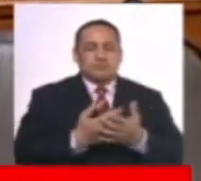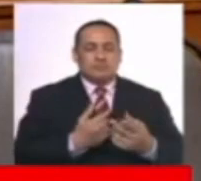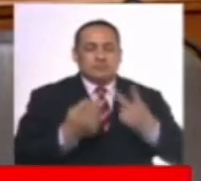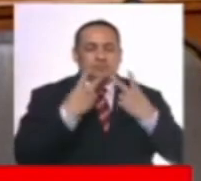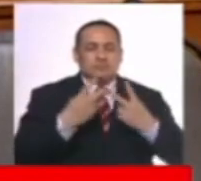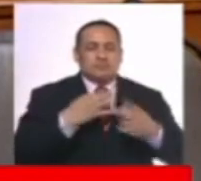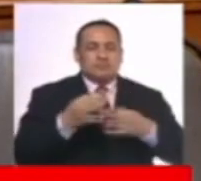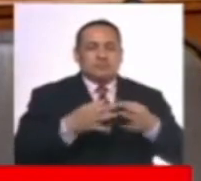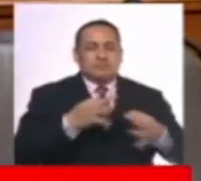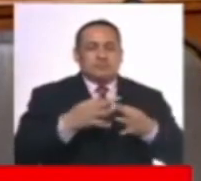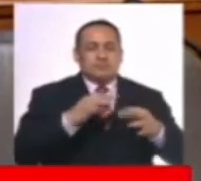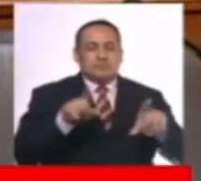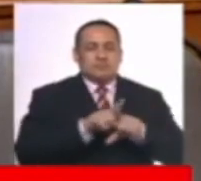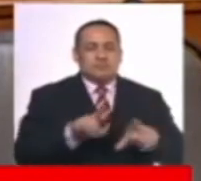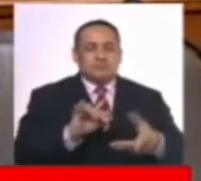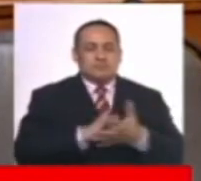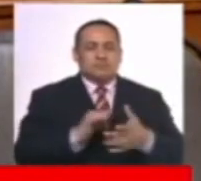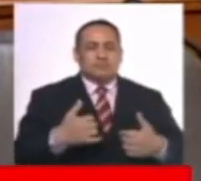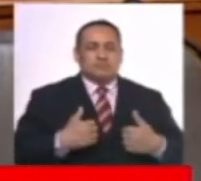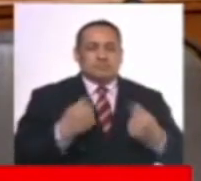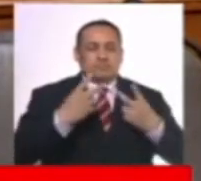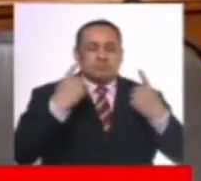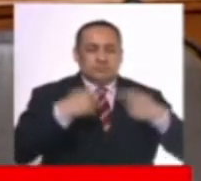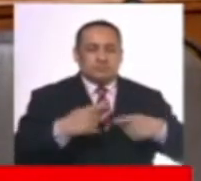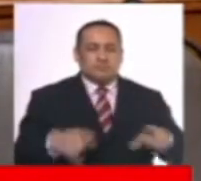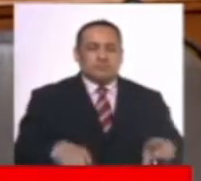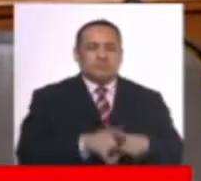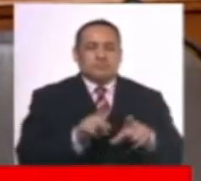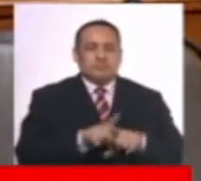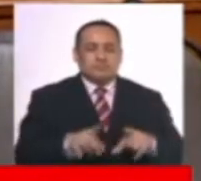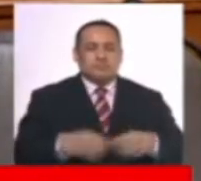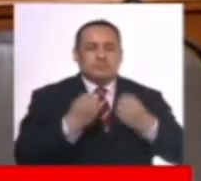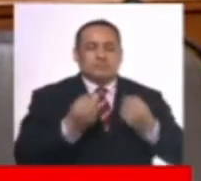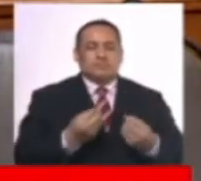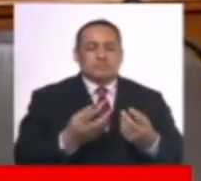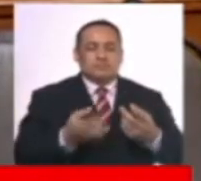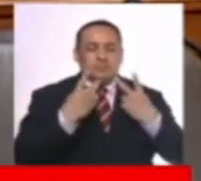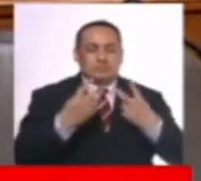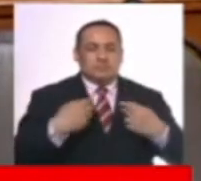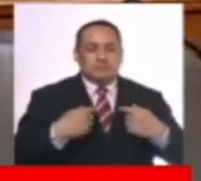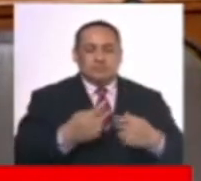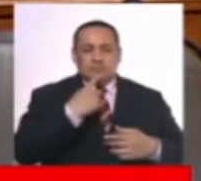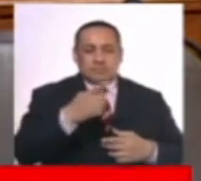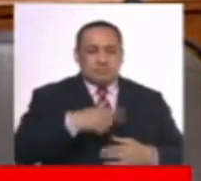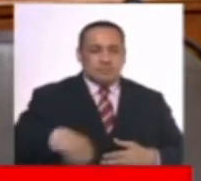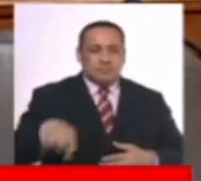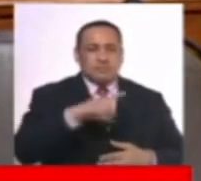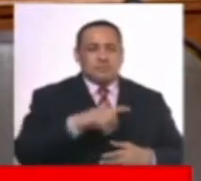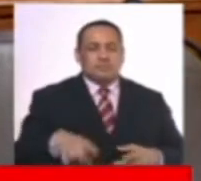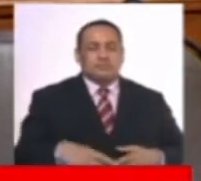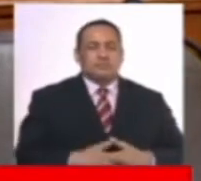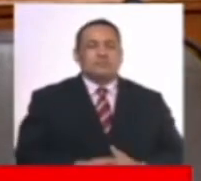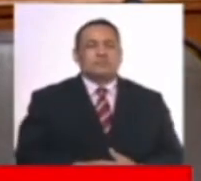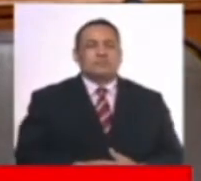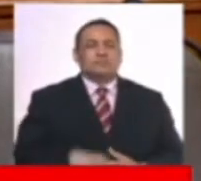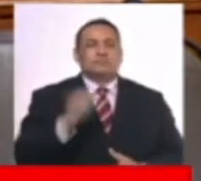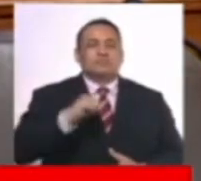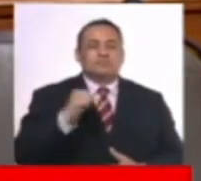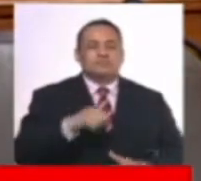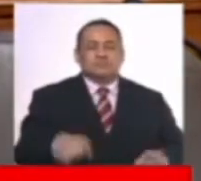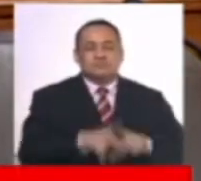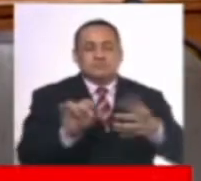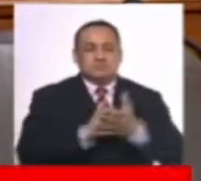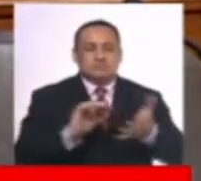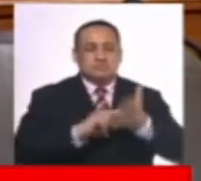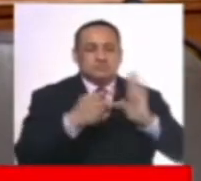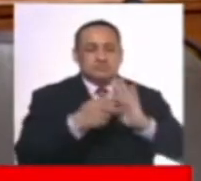terror. Actúan como terroristas. ¿Por qué? ¿Lo son? Lo son. Se